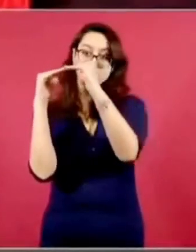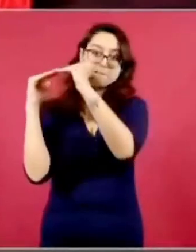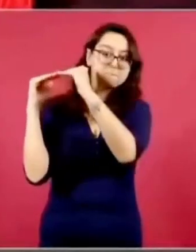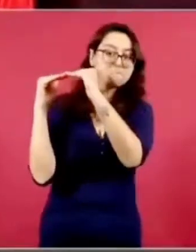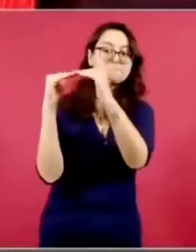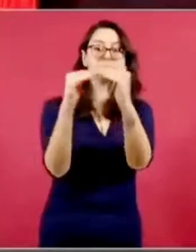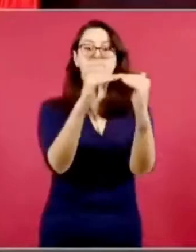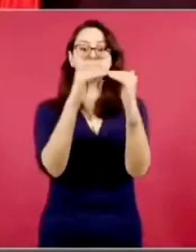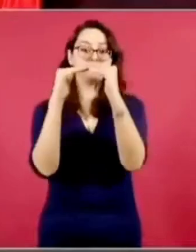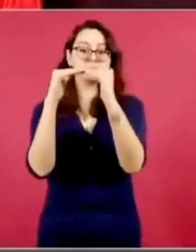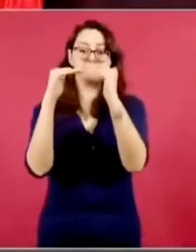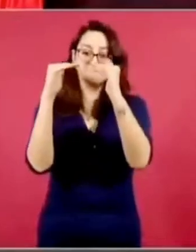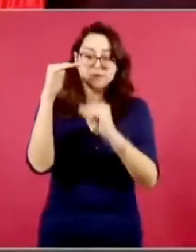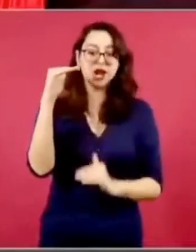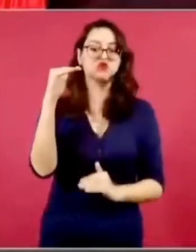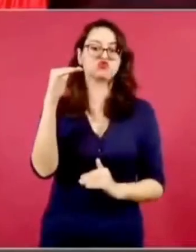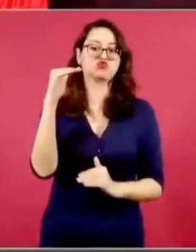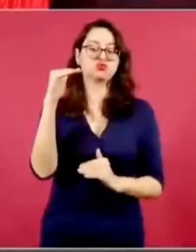Sin embargo,